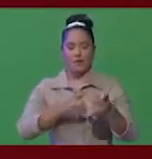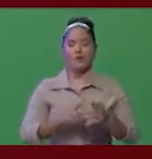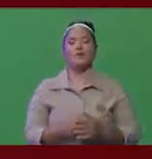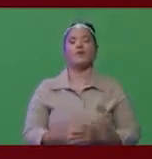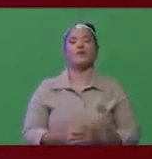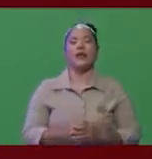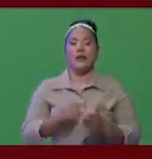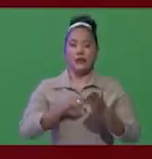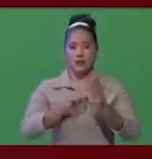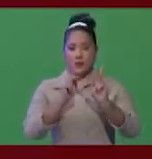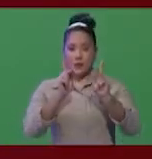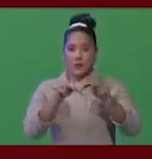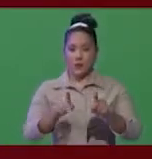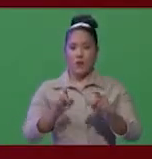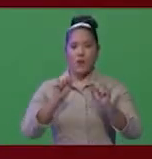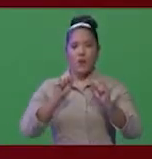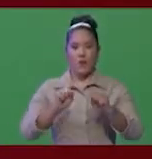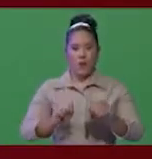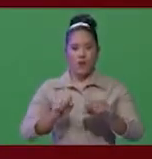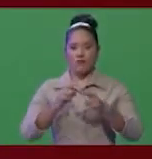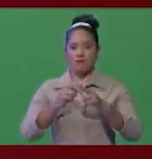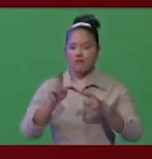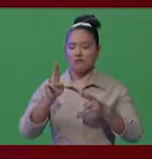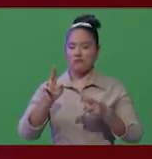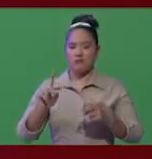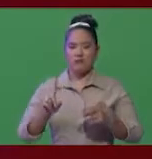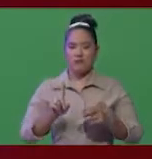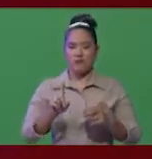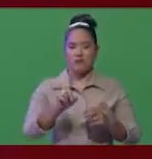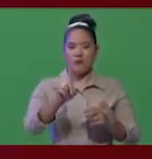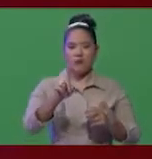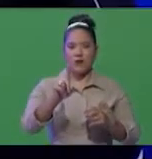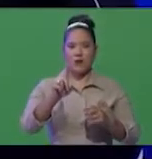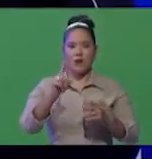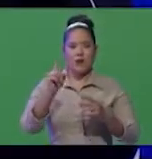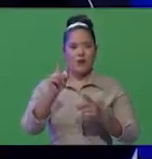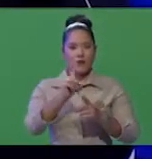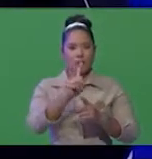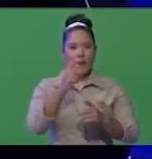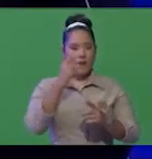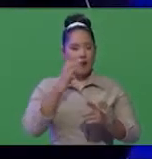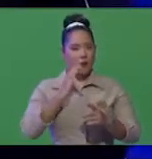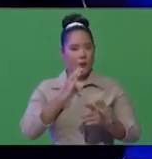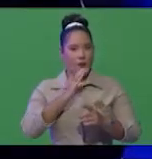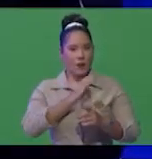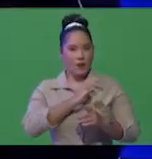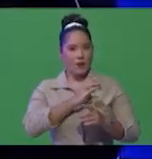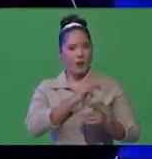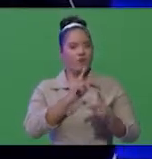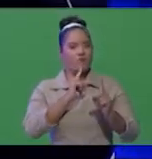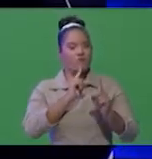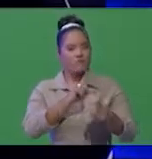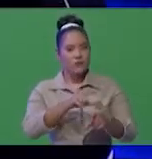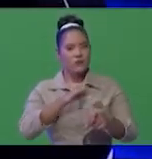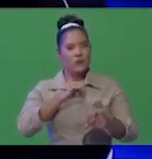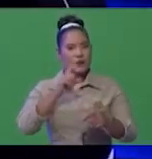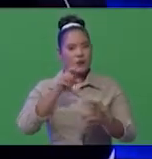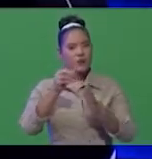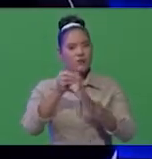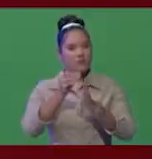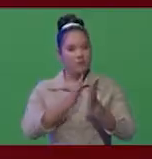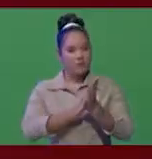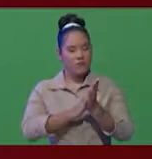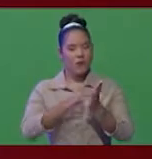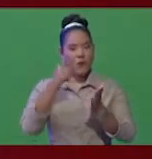Entonces, ese personal puede ingresar. Tan pronto esté en nómina, puede acercarse a la cooperativa y obtener de nuestros